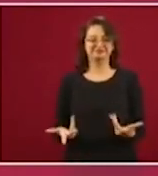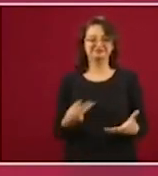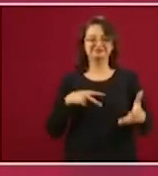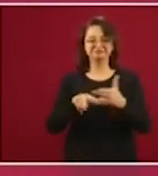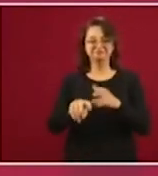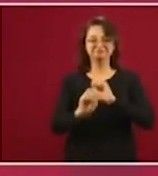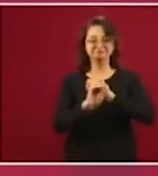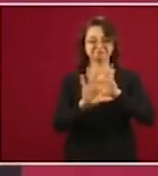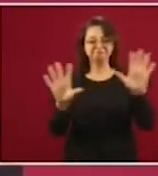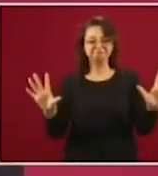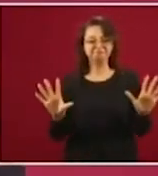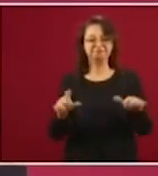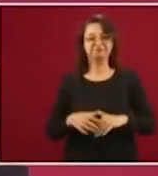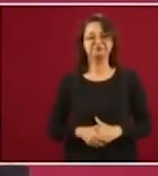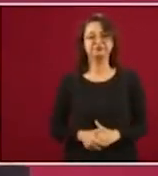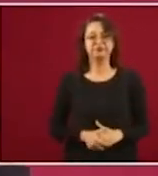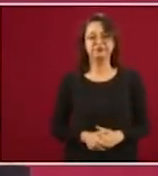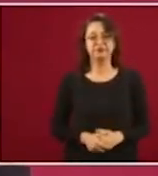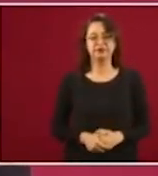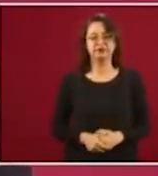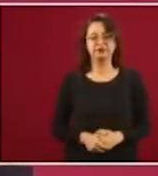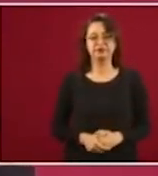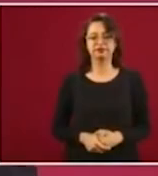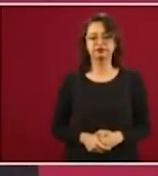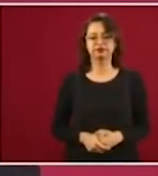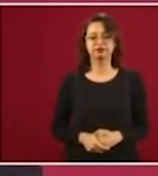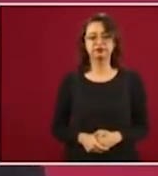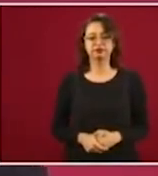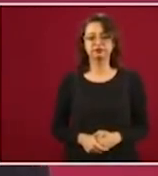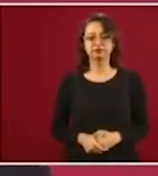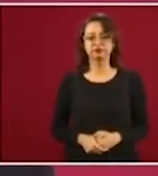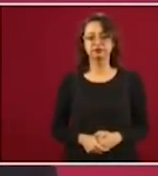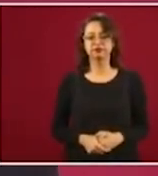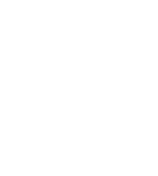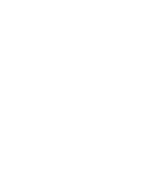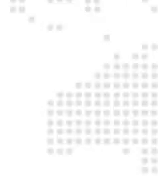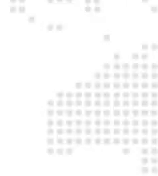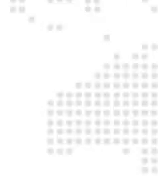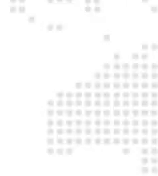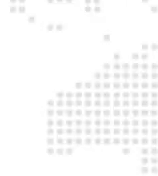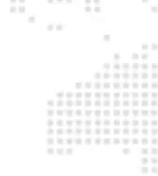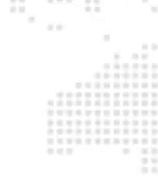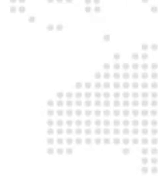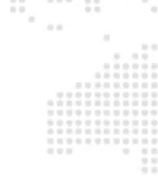que haya democracia.